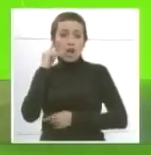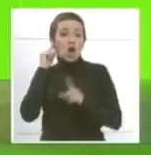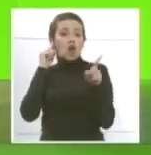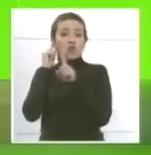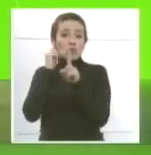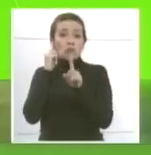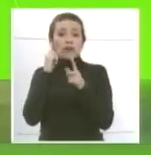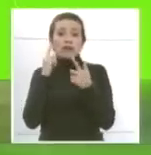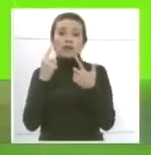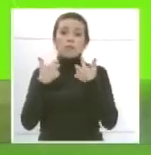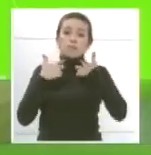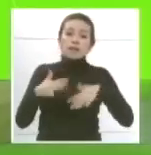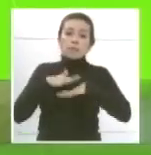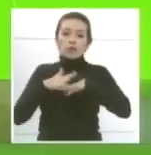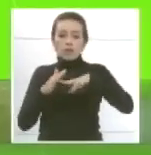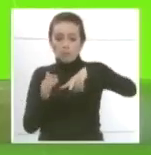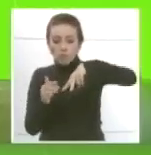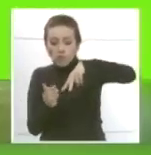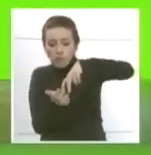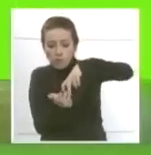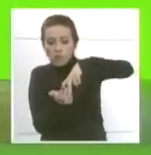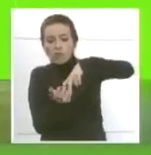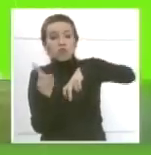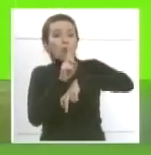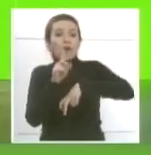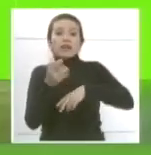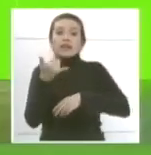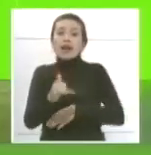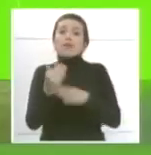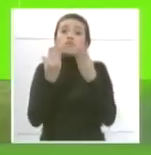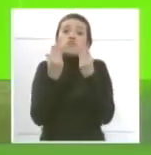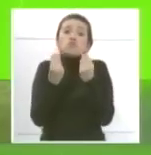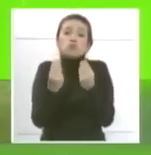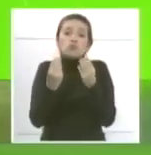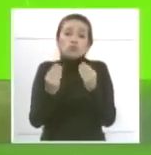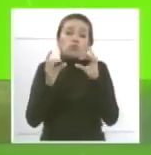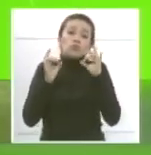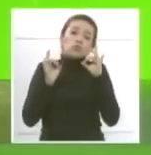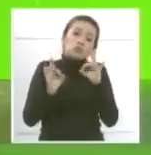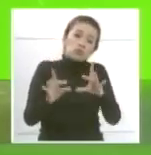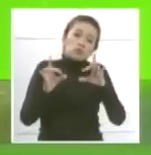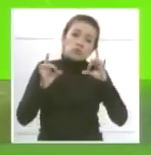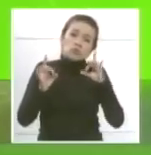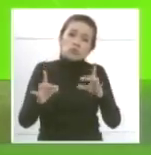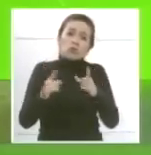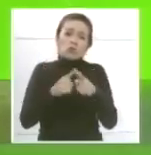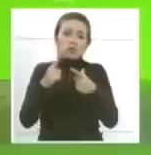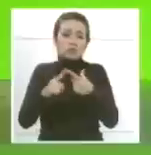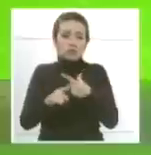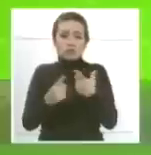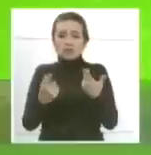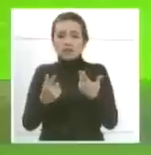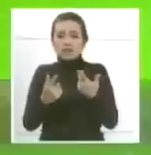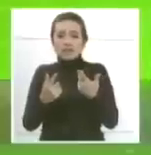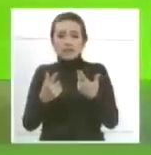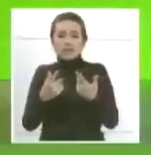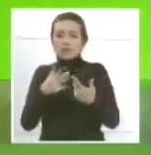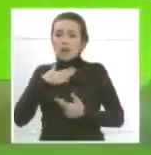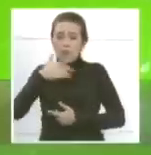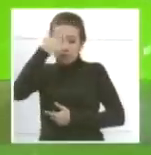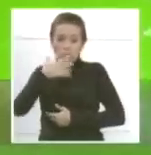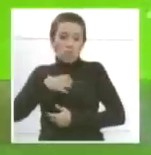el músculo no se pueda contraer, sino que la intensidad del dolor produce como medida de defensa la relajación de la